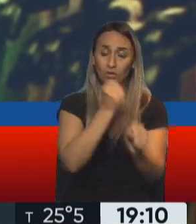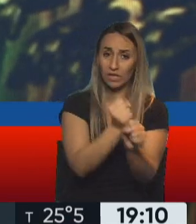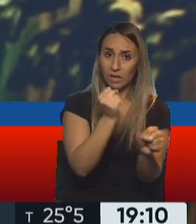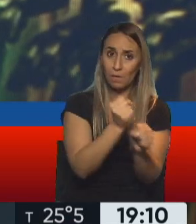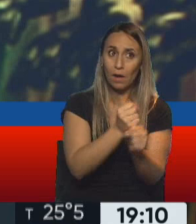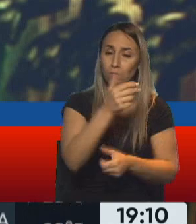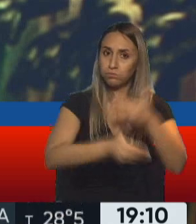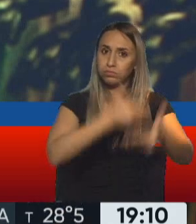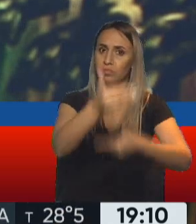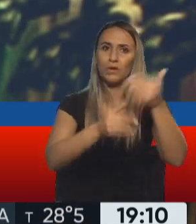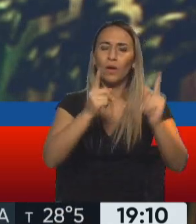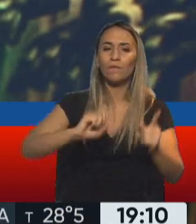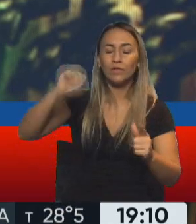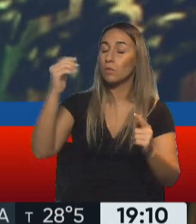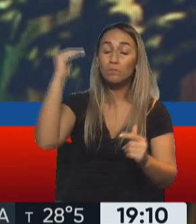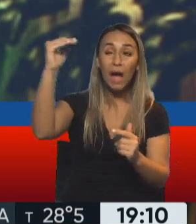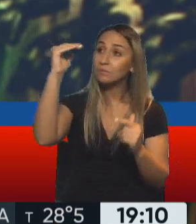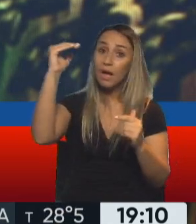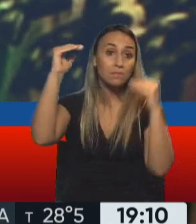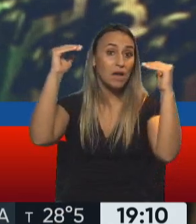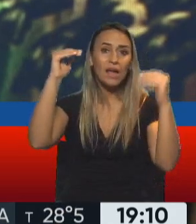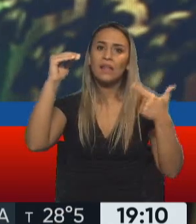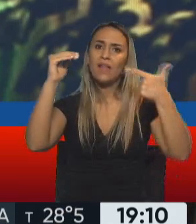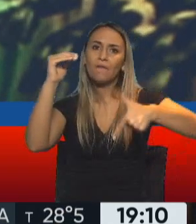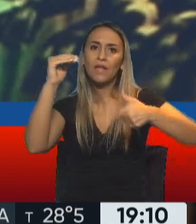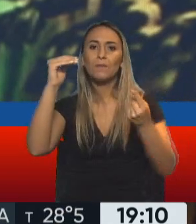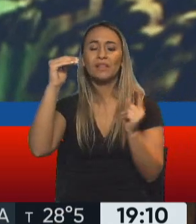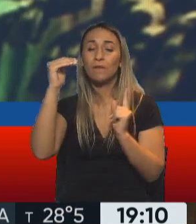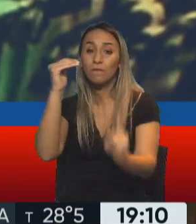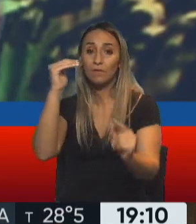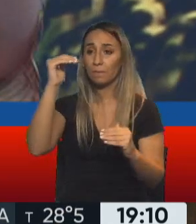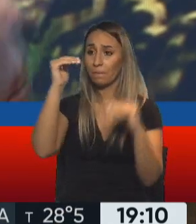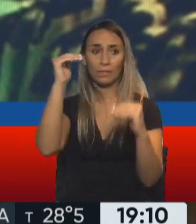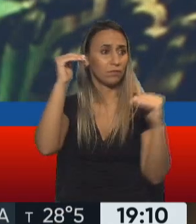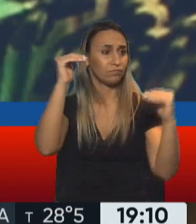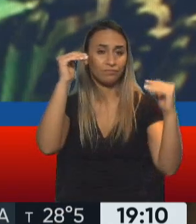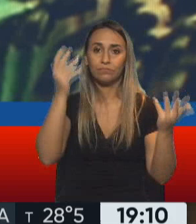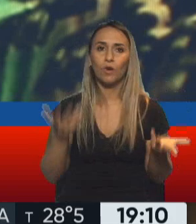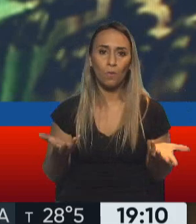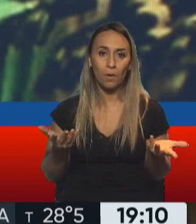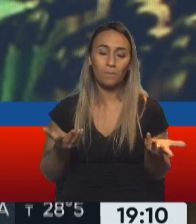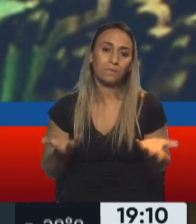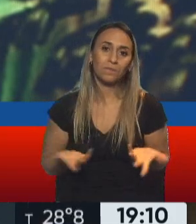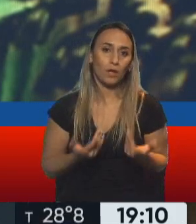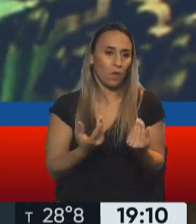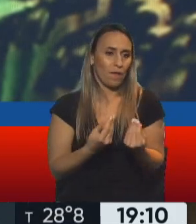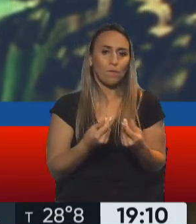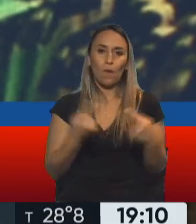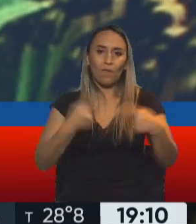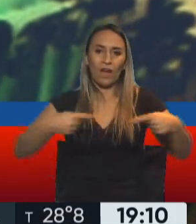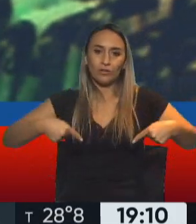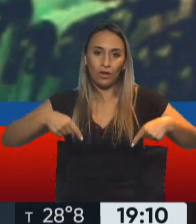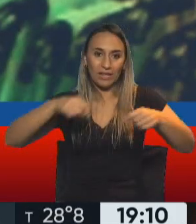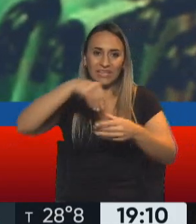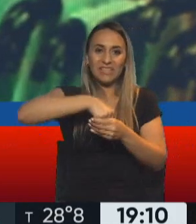sigue por detrás de la inflación, la nafta está congelada. Bueno, eso por un lado, entonces uno puede decir, che, si no hay factores internos que puedan,